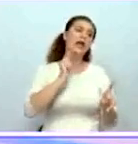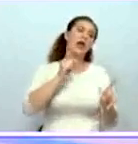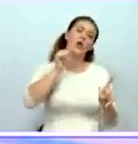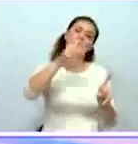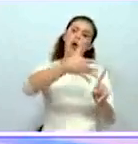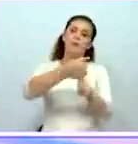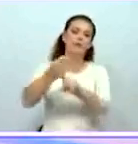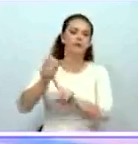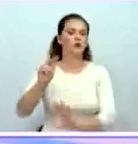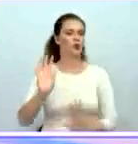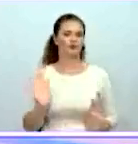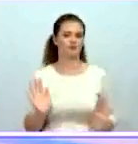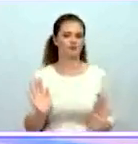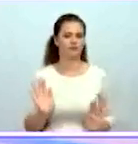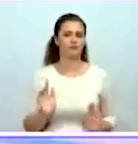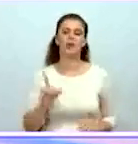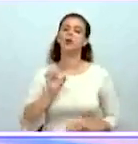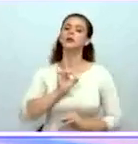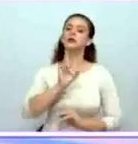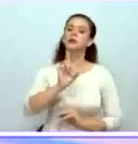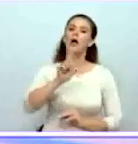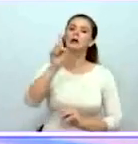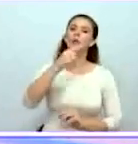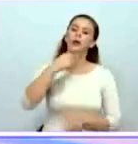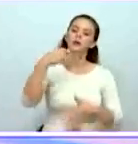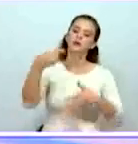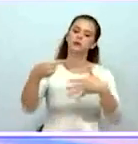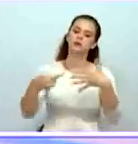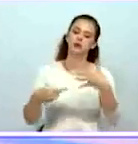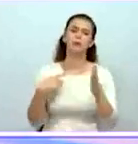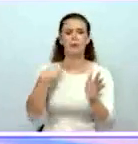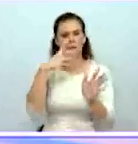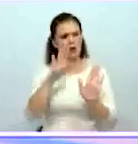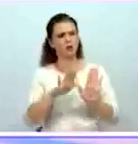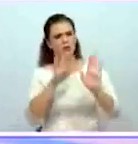lo tenía. No, salen y dicen lo que tienen que decir, me parece un excelente manejo.